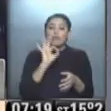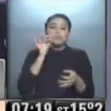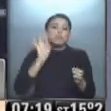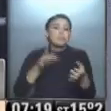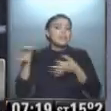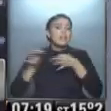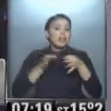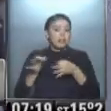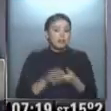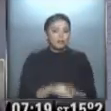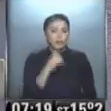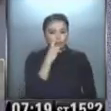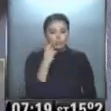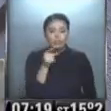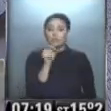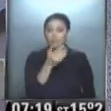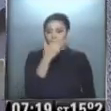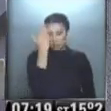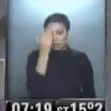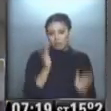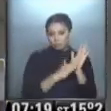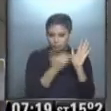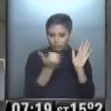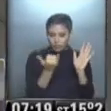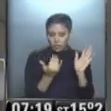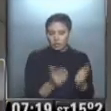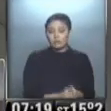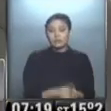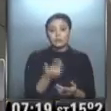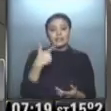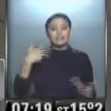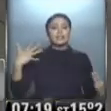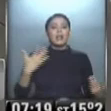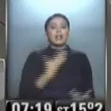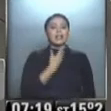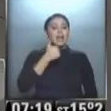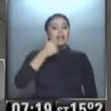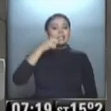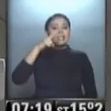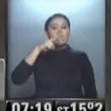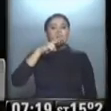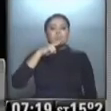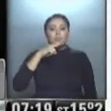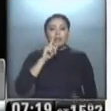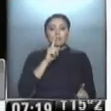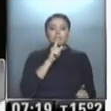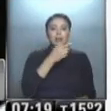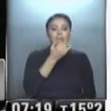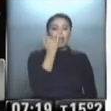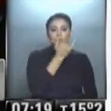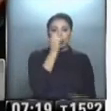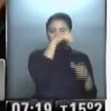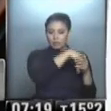no no lo de la enfermedad él está acreditado aparte el accidente cerebrovascular lo tuvo en una audiencia el